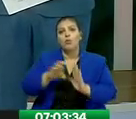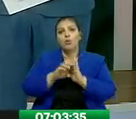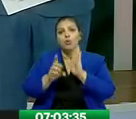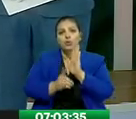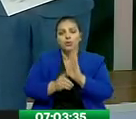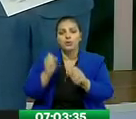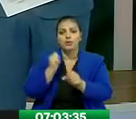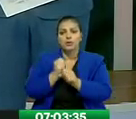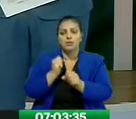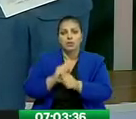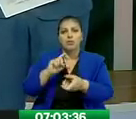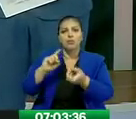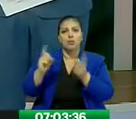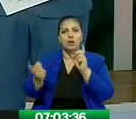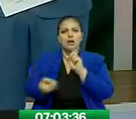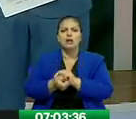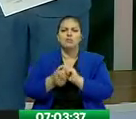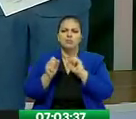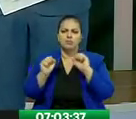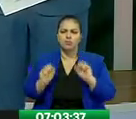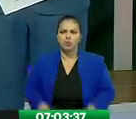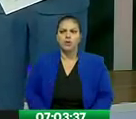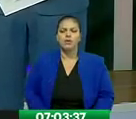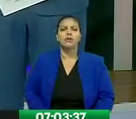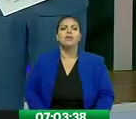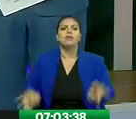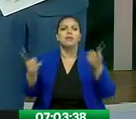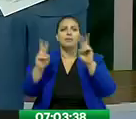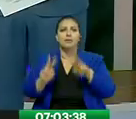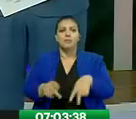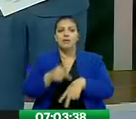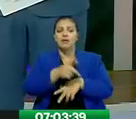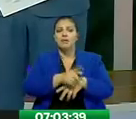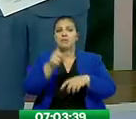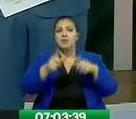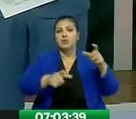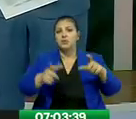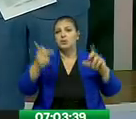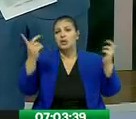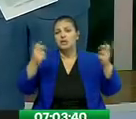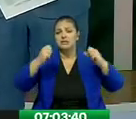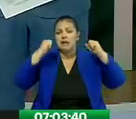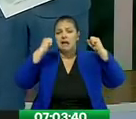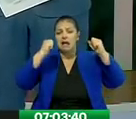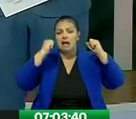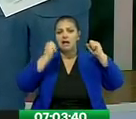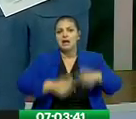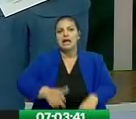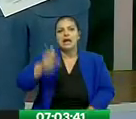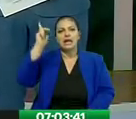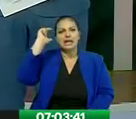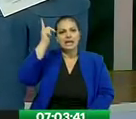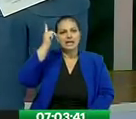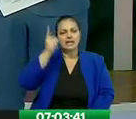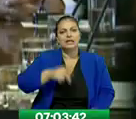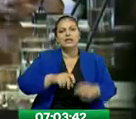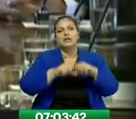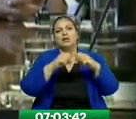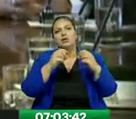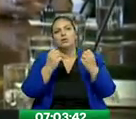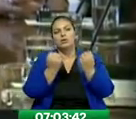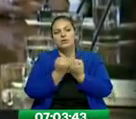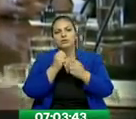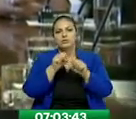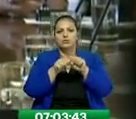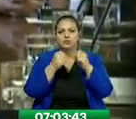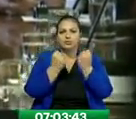que se siguieron a los líderes sociales y sindicales después de las protestas por las medidas económicas. Veamos la nota. Por las